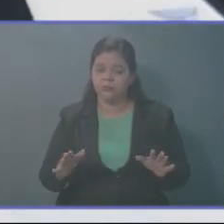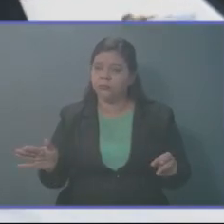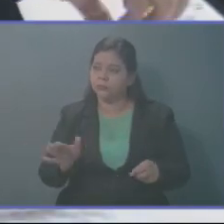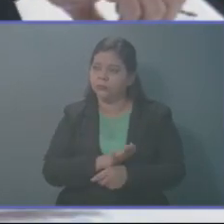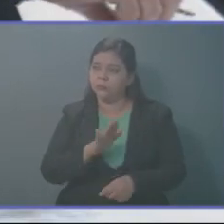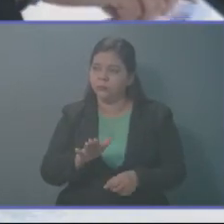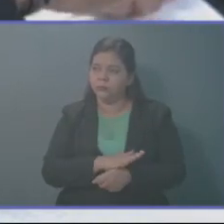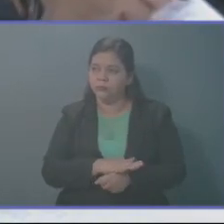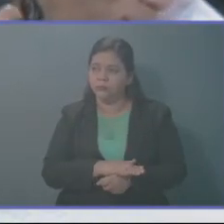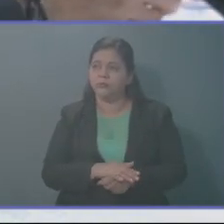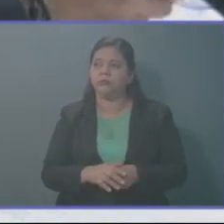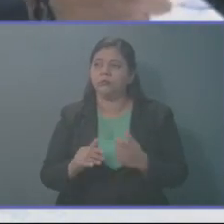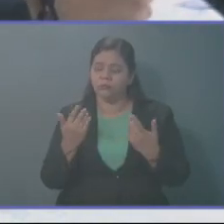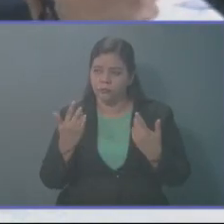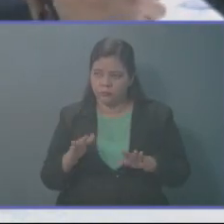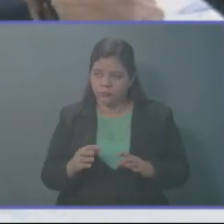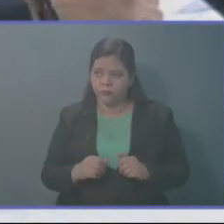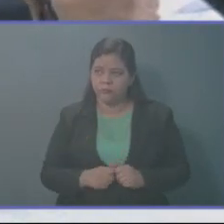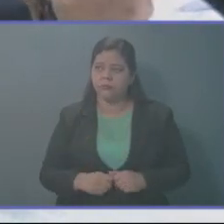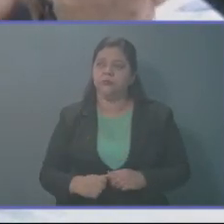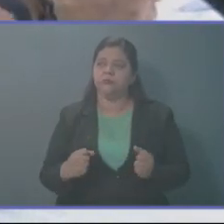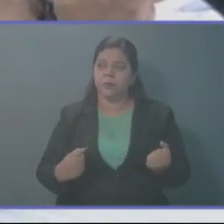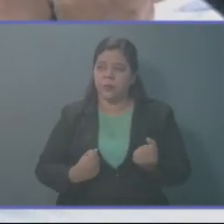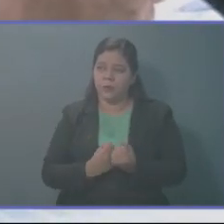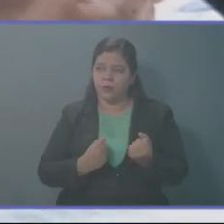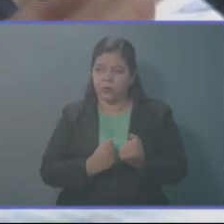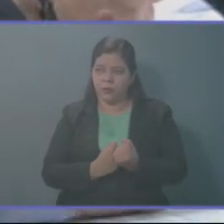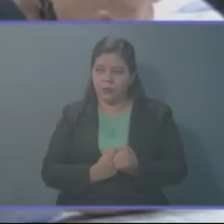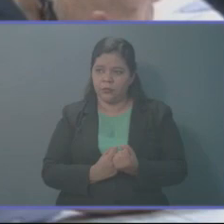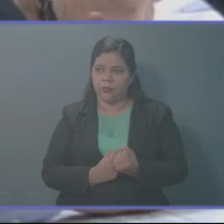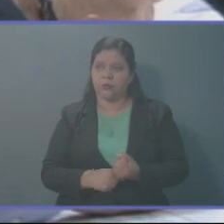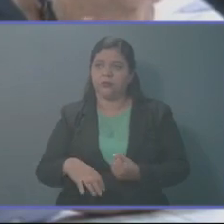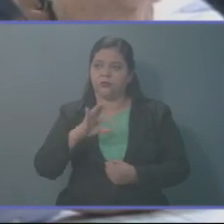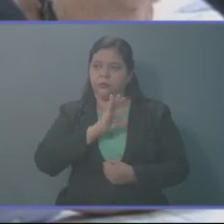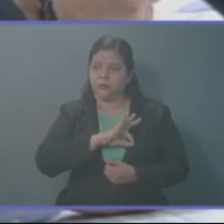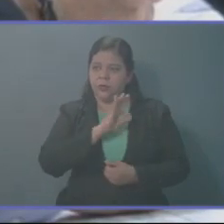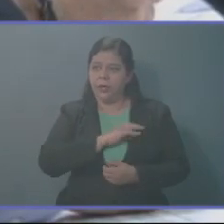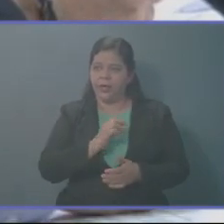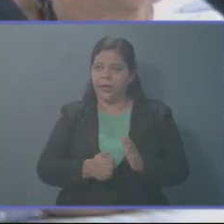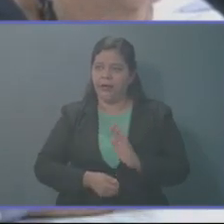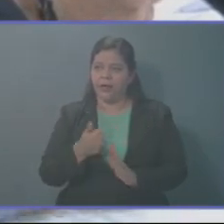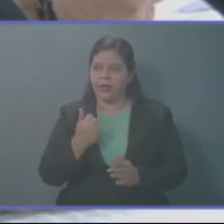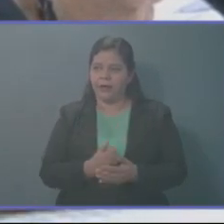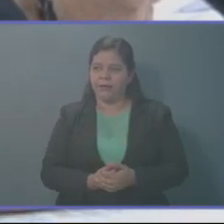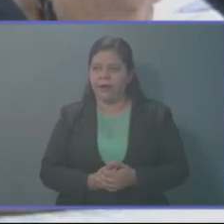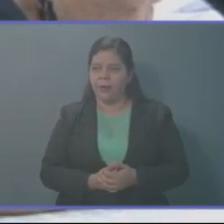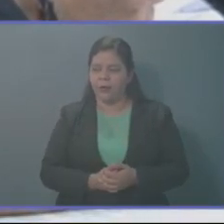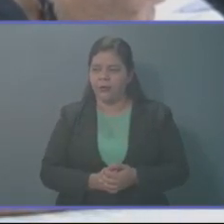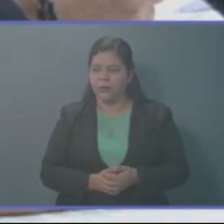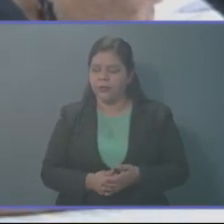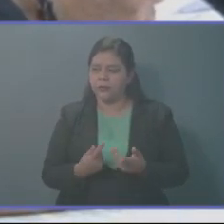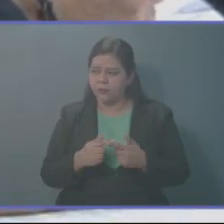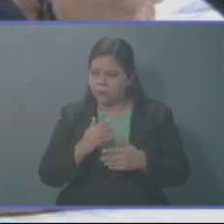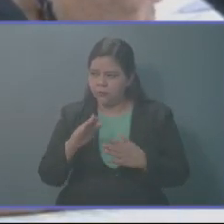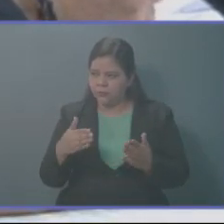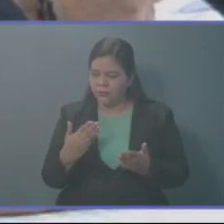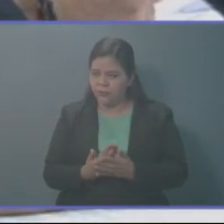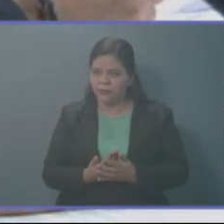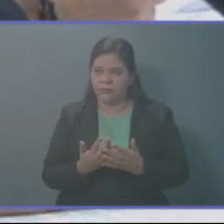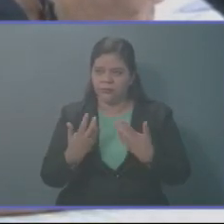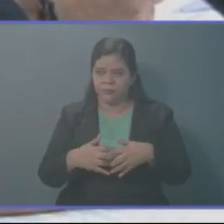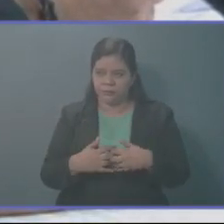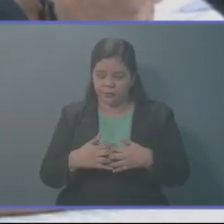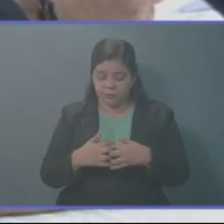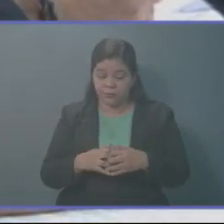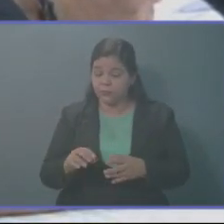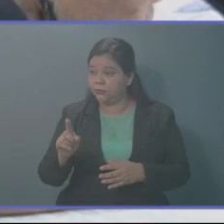completo. Hay apoyo, hay beneficios para aquellos empresarios que se les cerró su empresa, ¿verdad?, porque